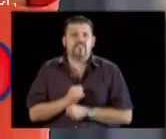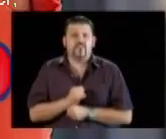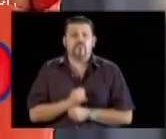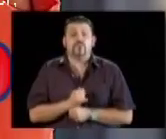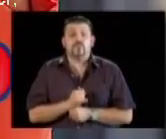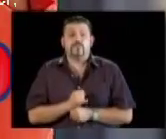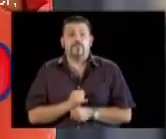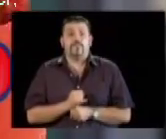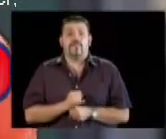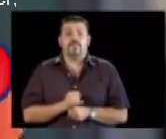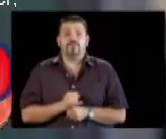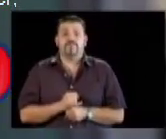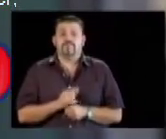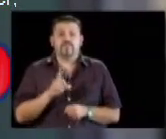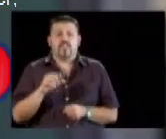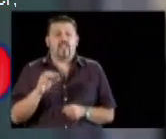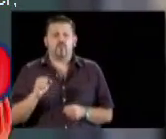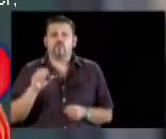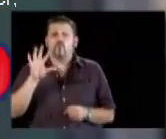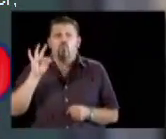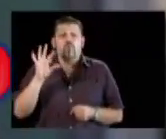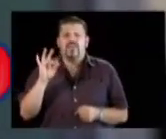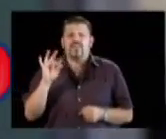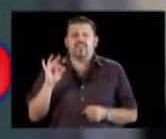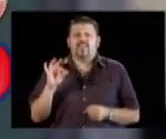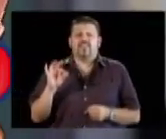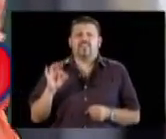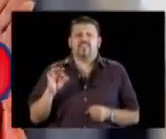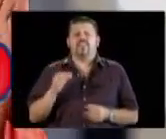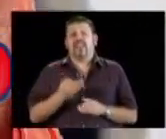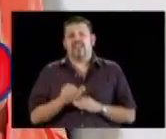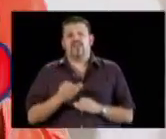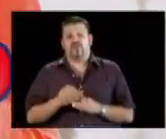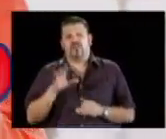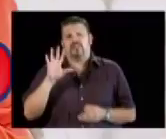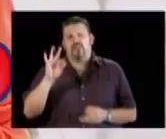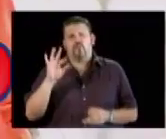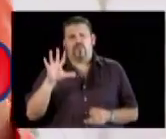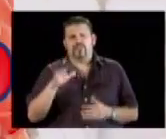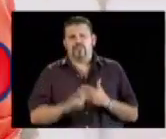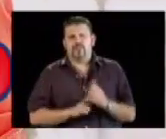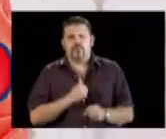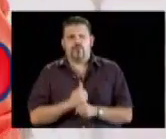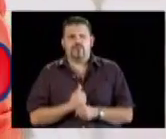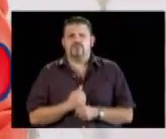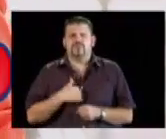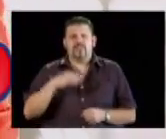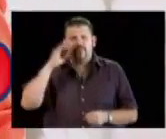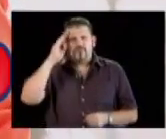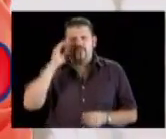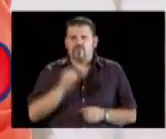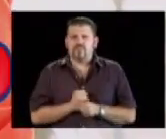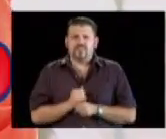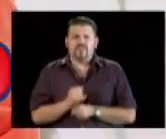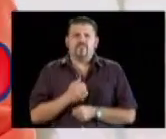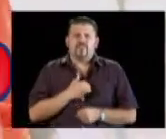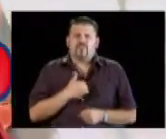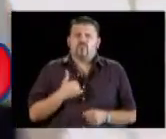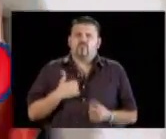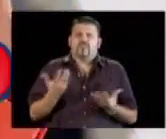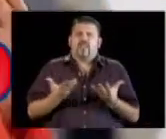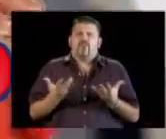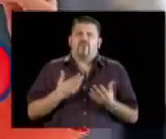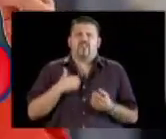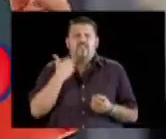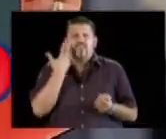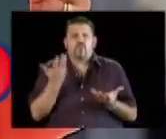muchos años, a los 40 y pico, ahorita tiene 45 años, decidió que quería hacer algo con su vida, decidió